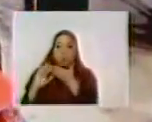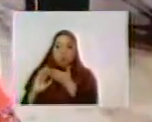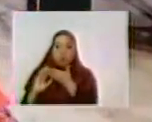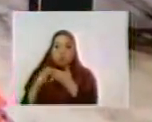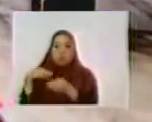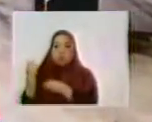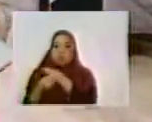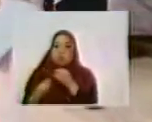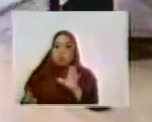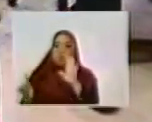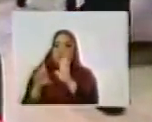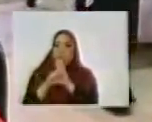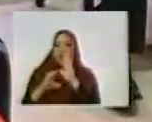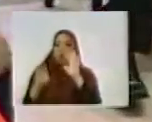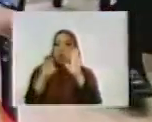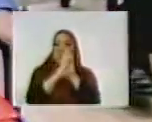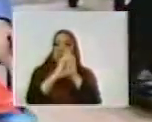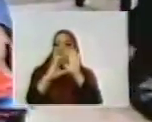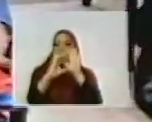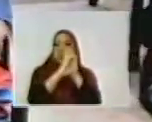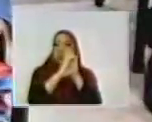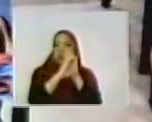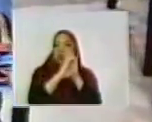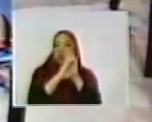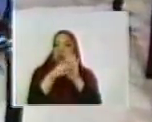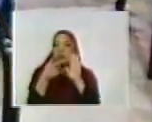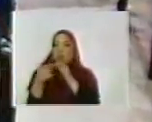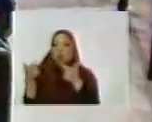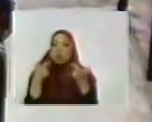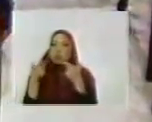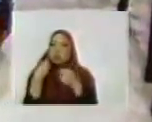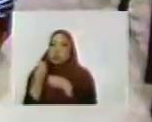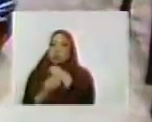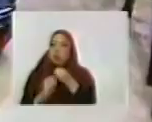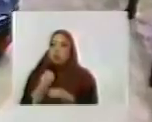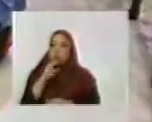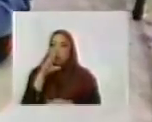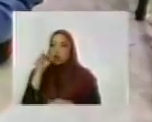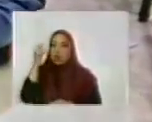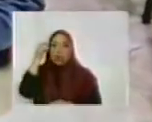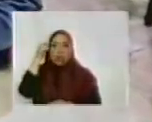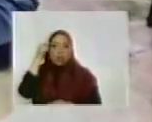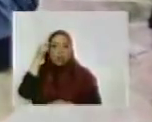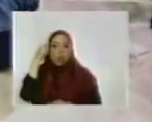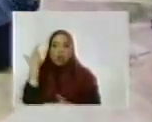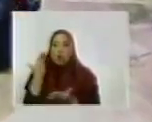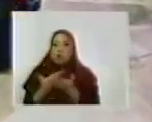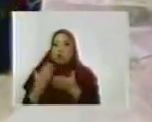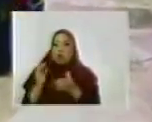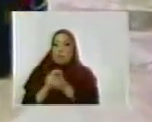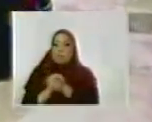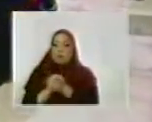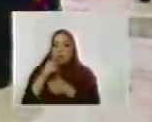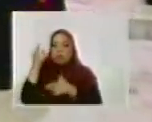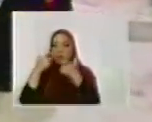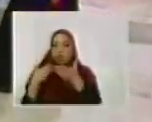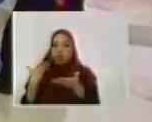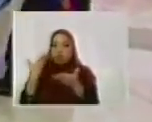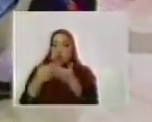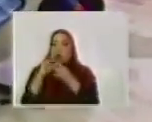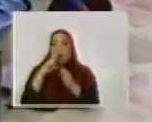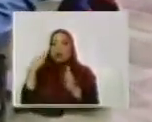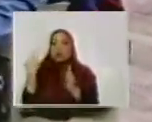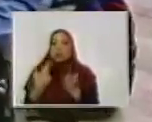como leyes constitucionales. Ya esa discusión se hizo por 30 días y el compañero Julio Chávez va a hacer entrega de los